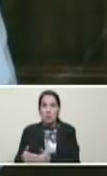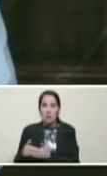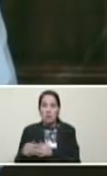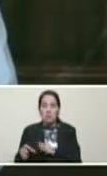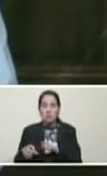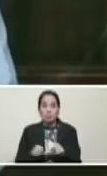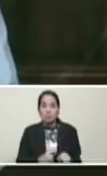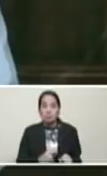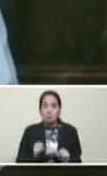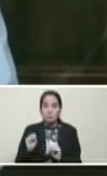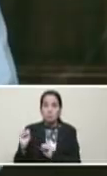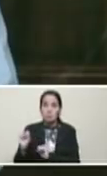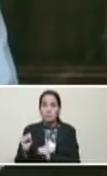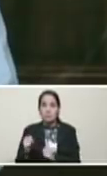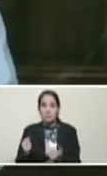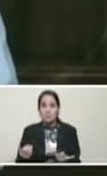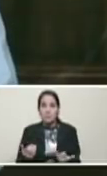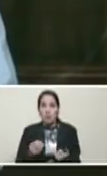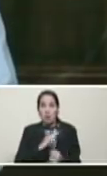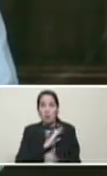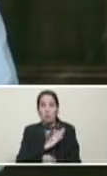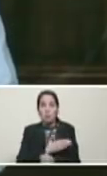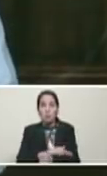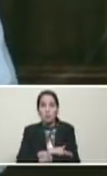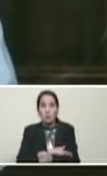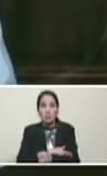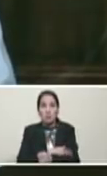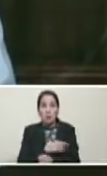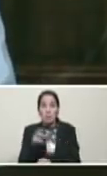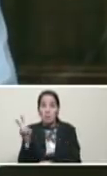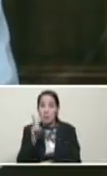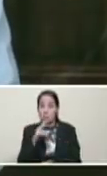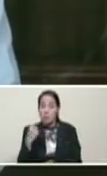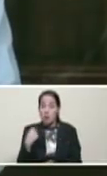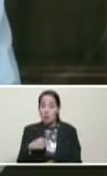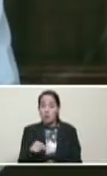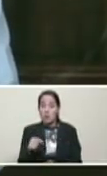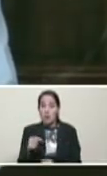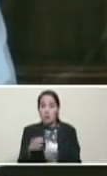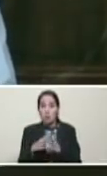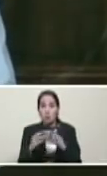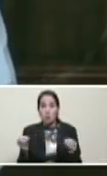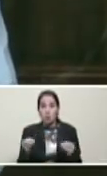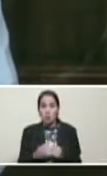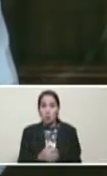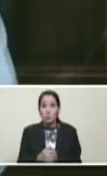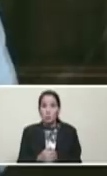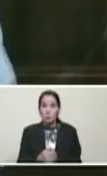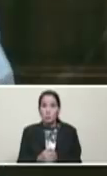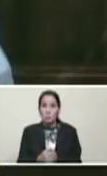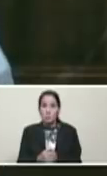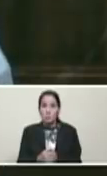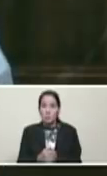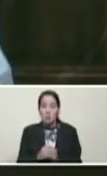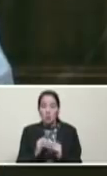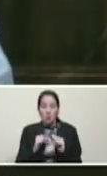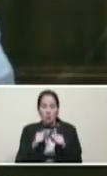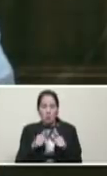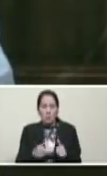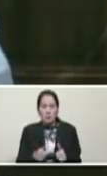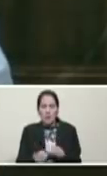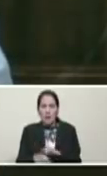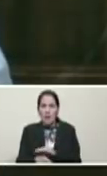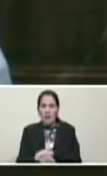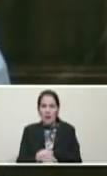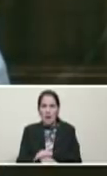es una fuerza motivada por la necesidad que venezuela lo tenga todo volver a nuestra raíz se dice el compañero